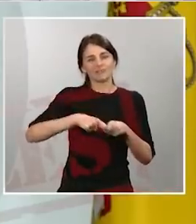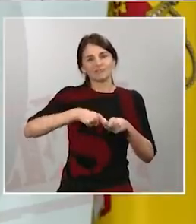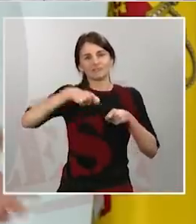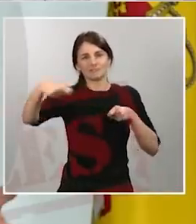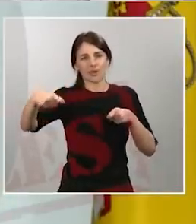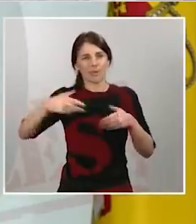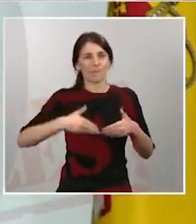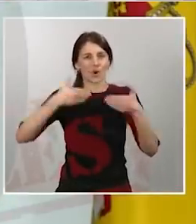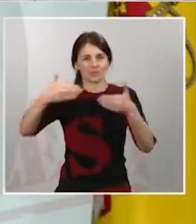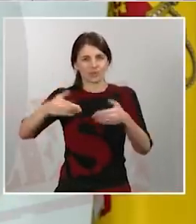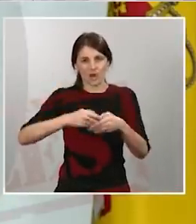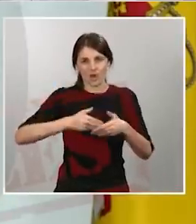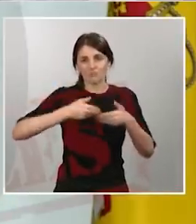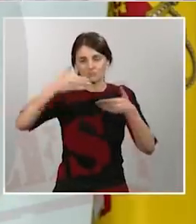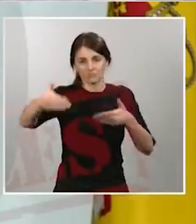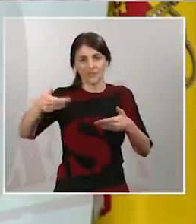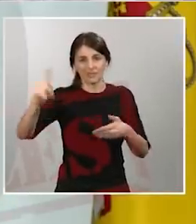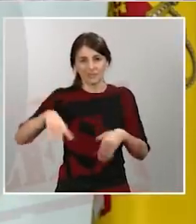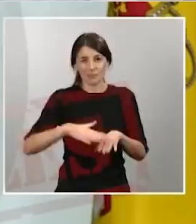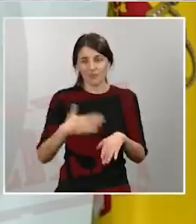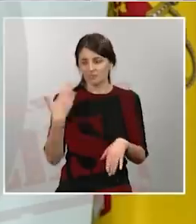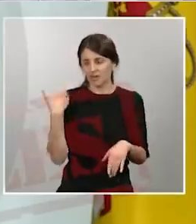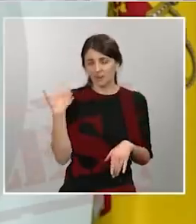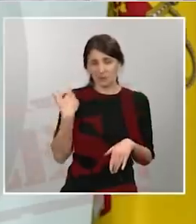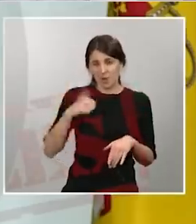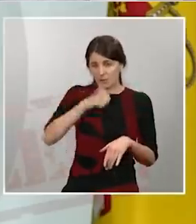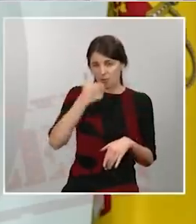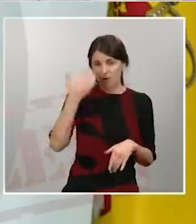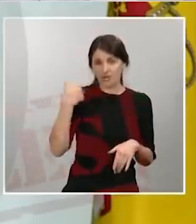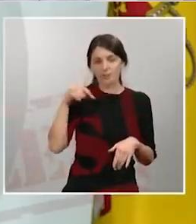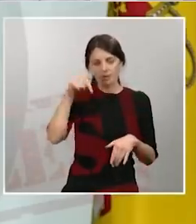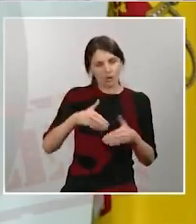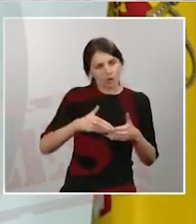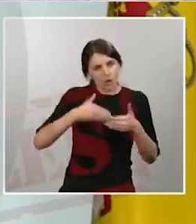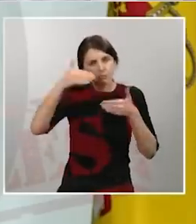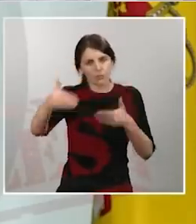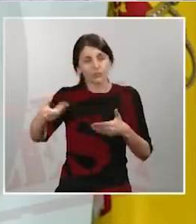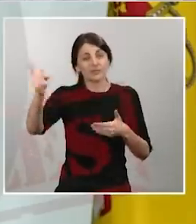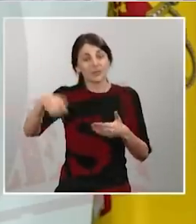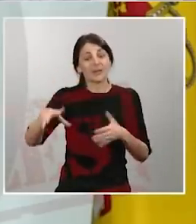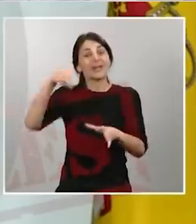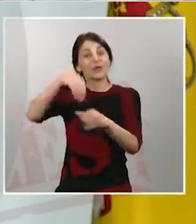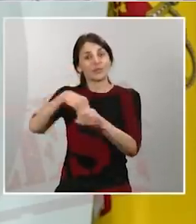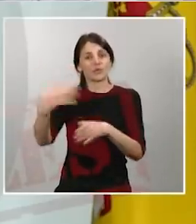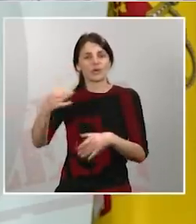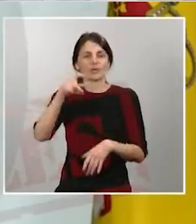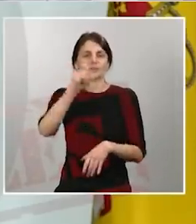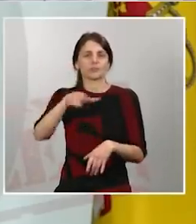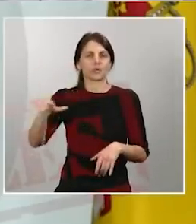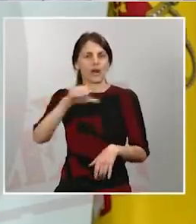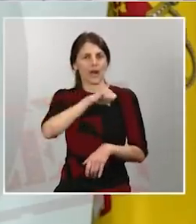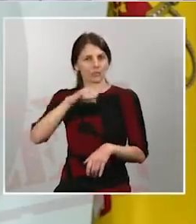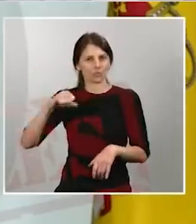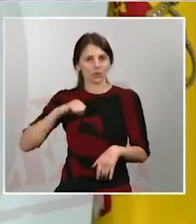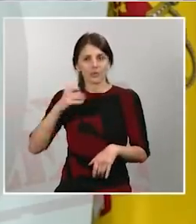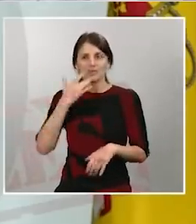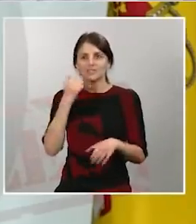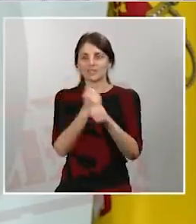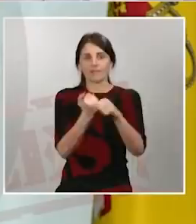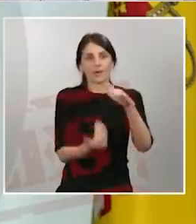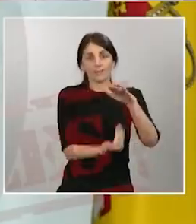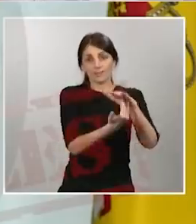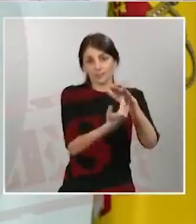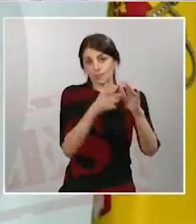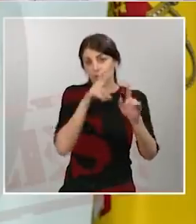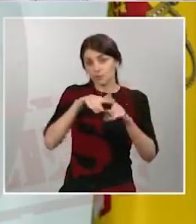puede censurar por eso él puede decir que le emociona pegarle patadas a un policía en la cabeza pero resulta que eso según él es libertad de expresión ahora